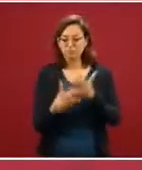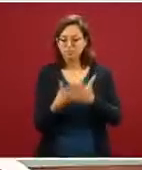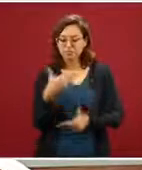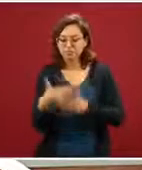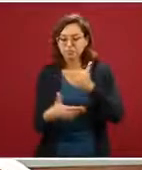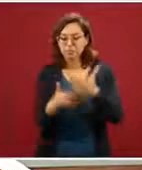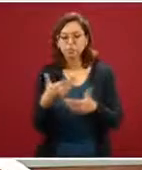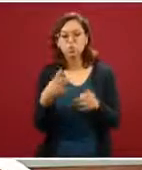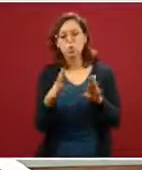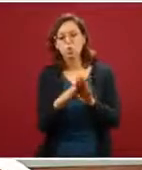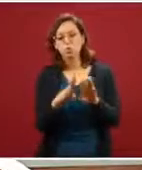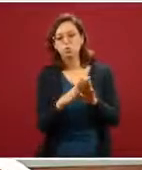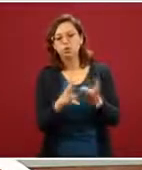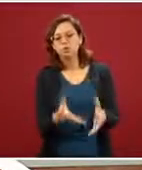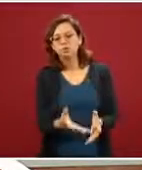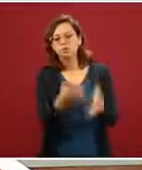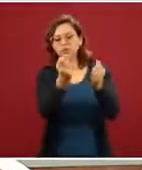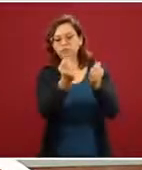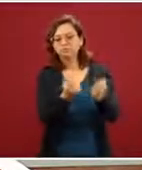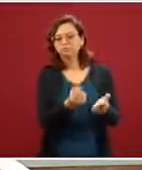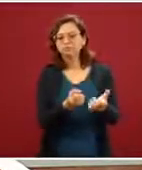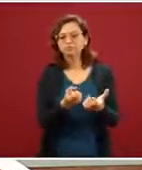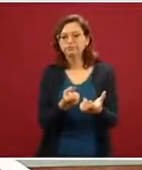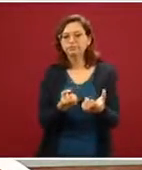del rescate de los cuerpos.